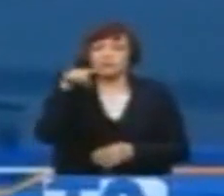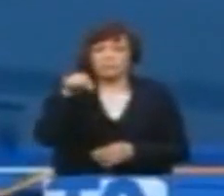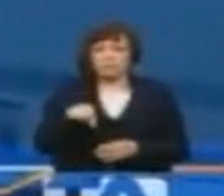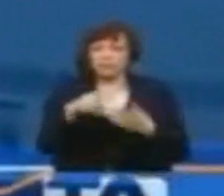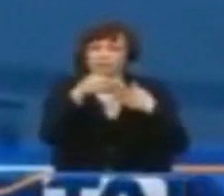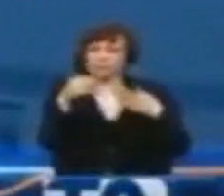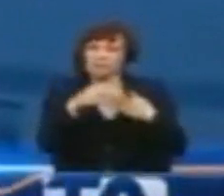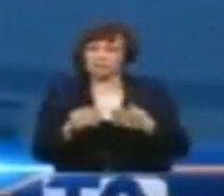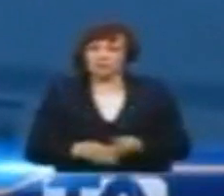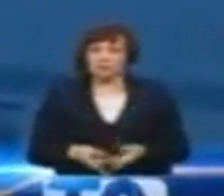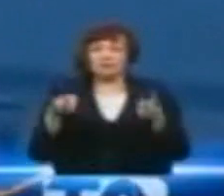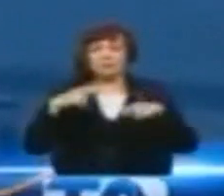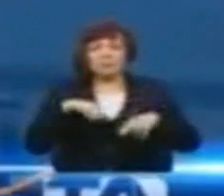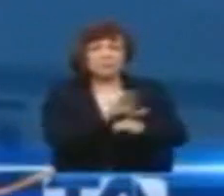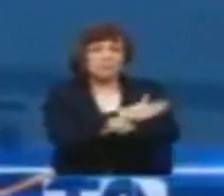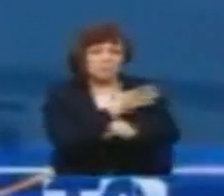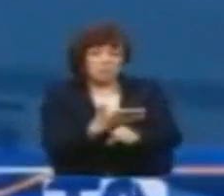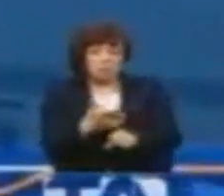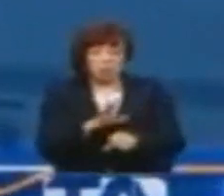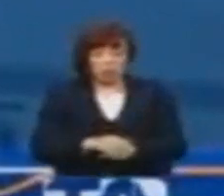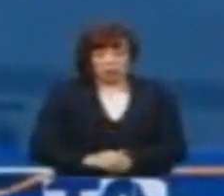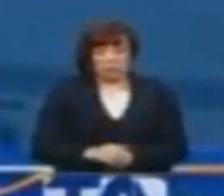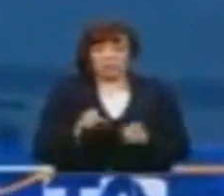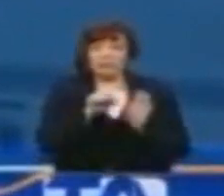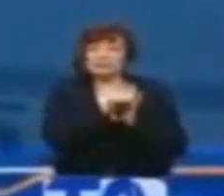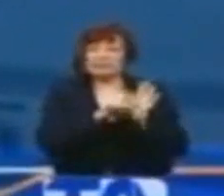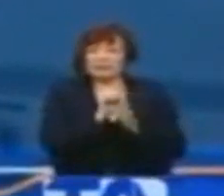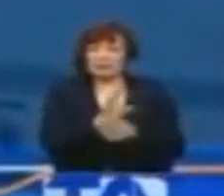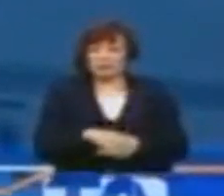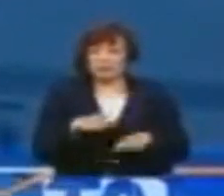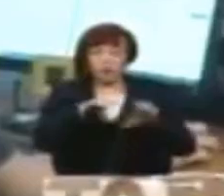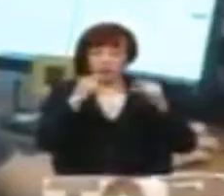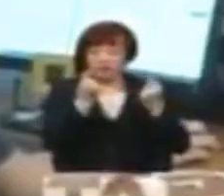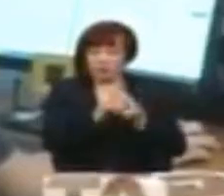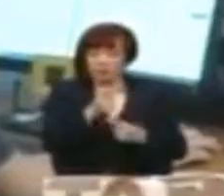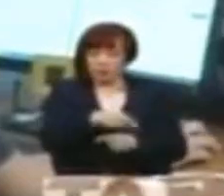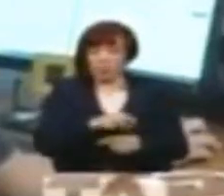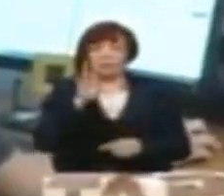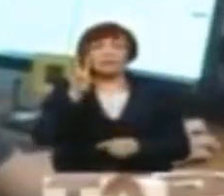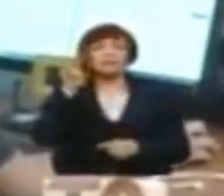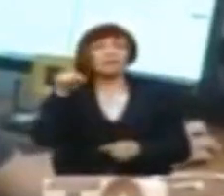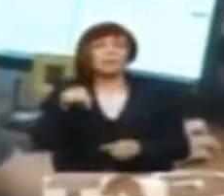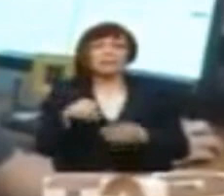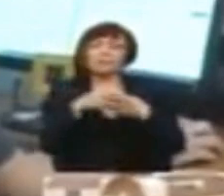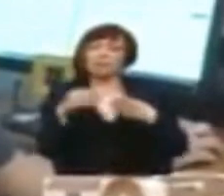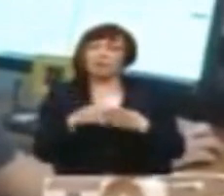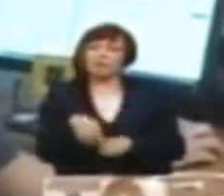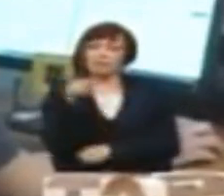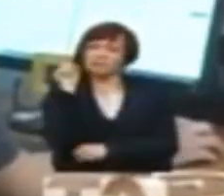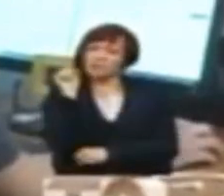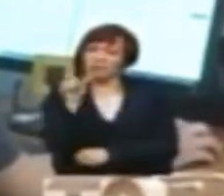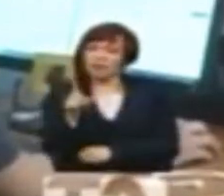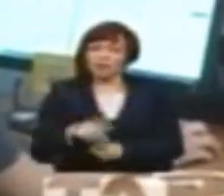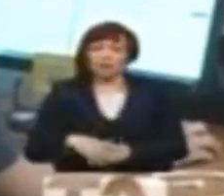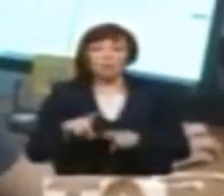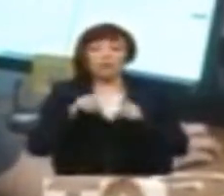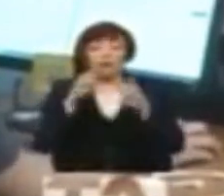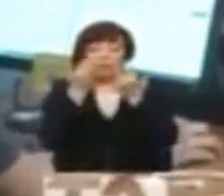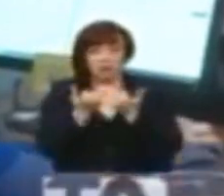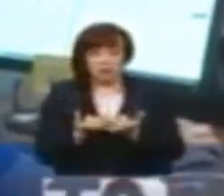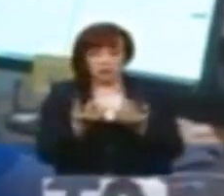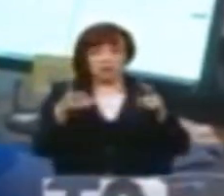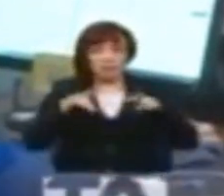la canción símbolo del tribunal por $7,000. Y si este le pareció un producto costoso, escuche esto. Para